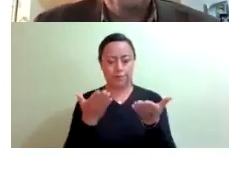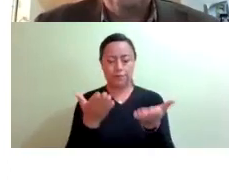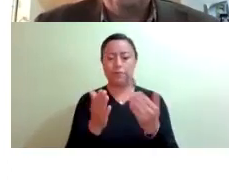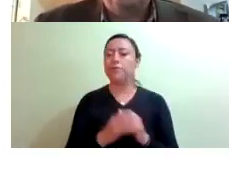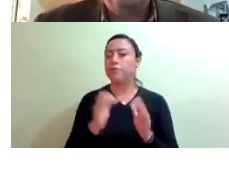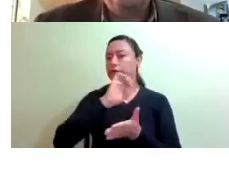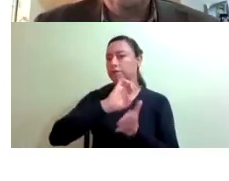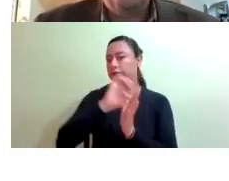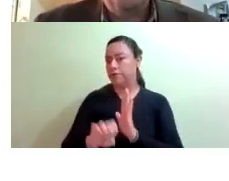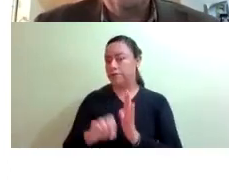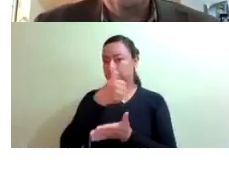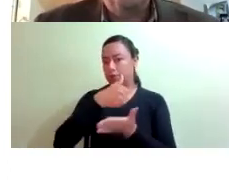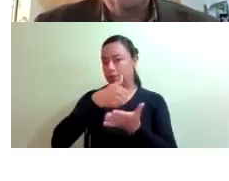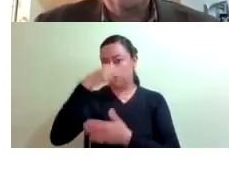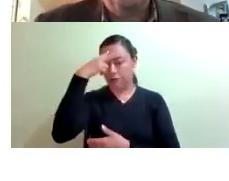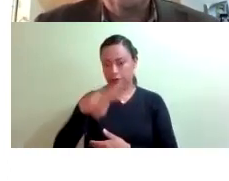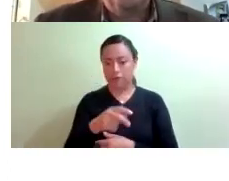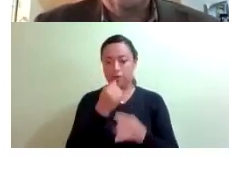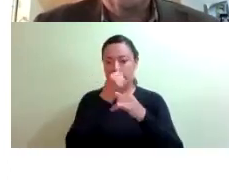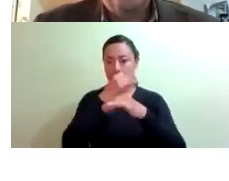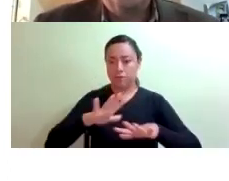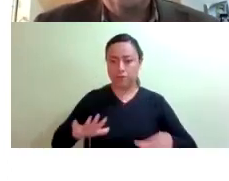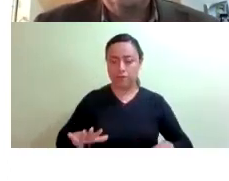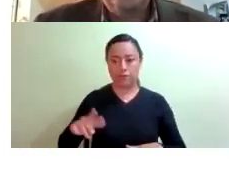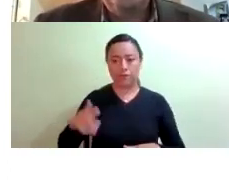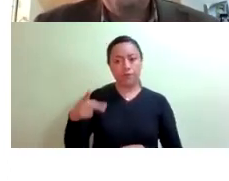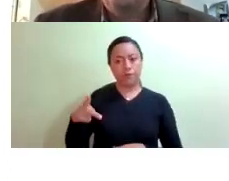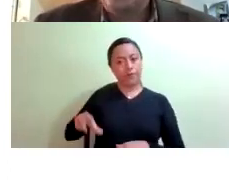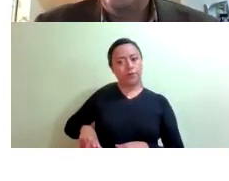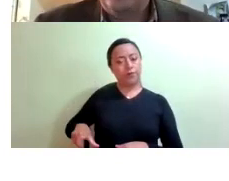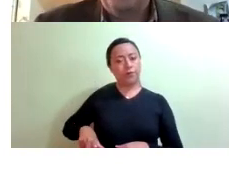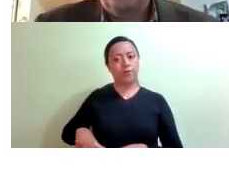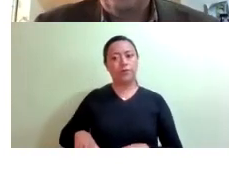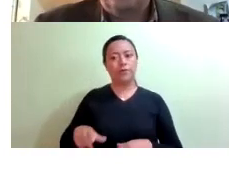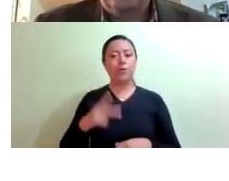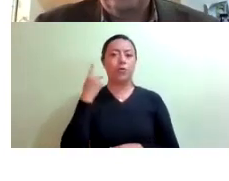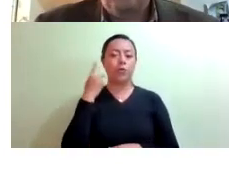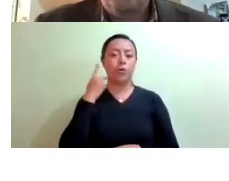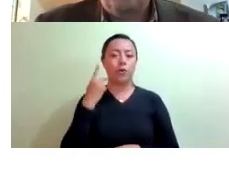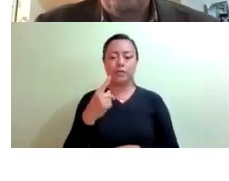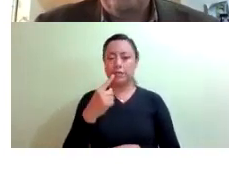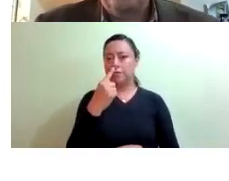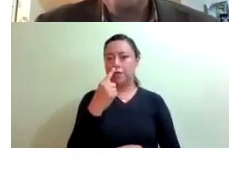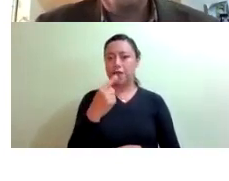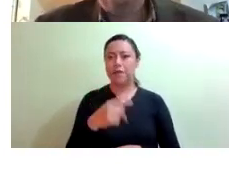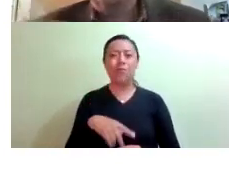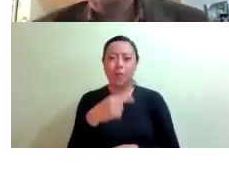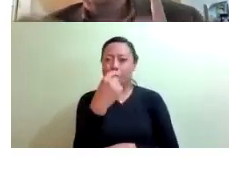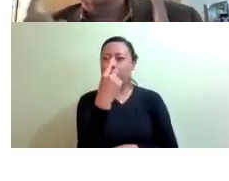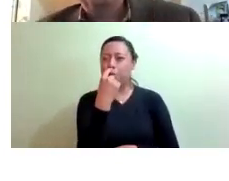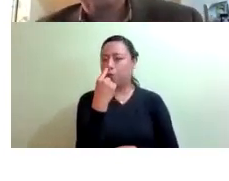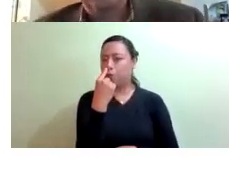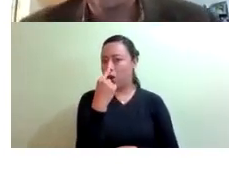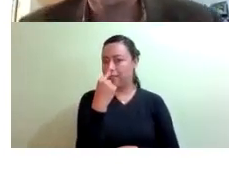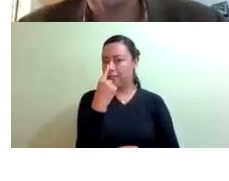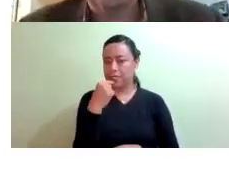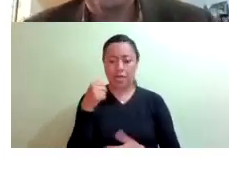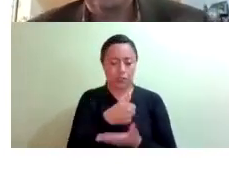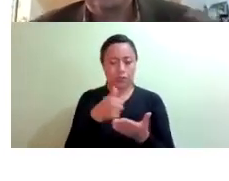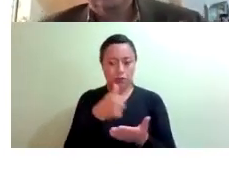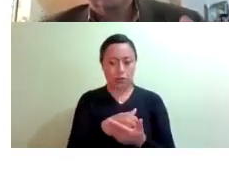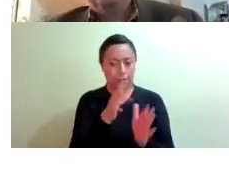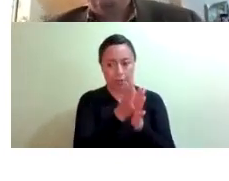de México, en el informe de gobierno, la policía de la ciudad reportó que tuvo en un año, en el periodo del informe de ellos,